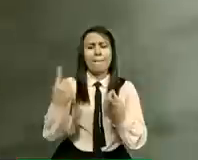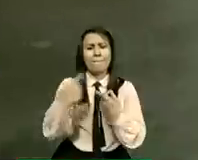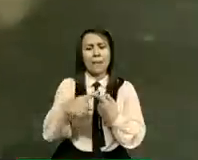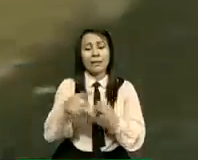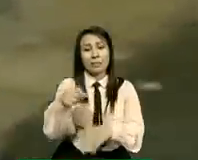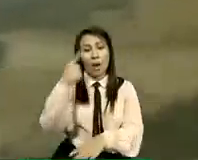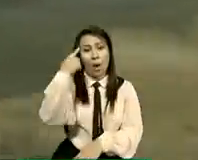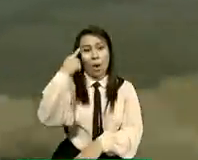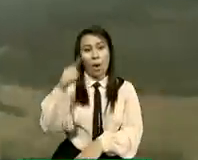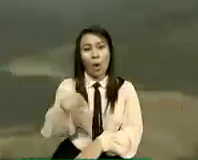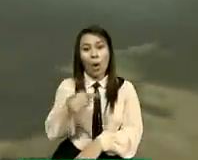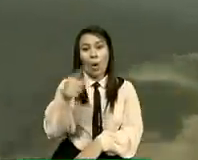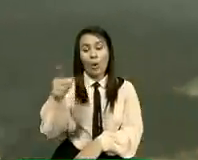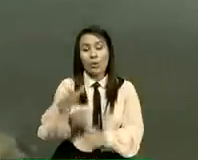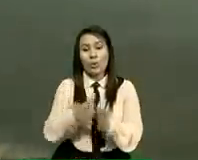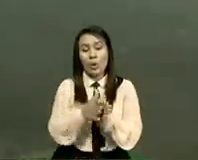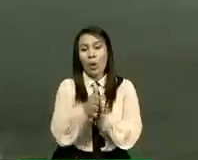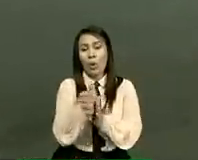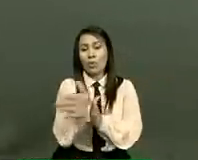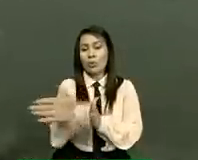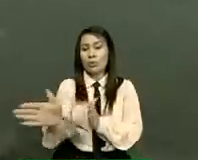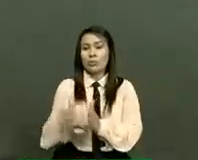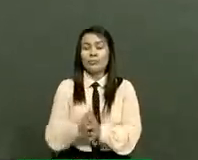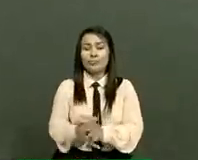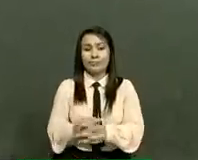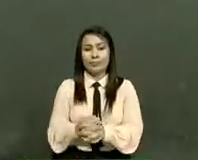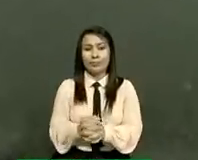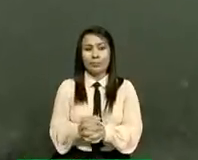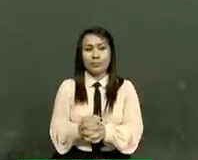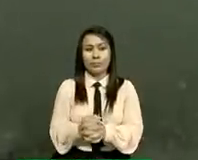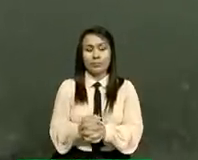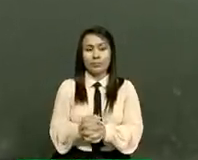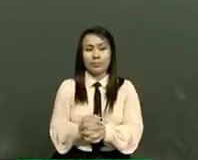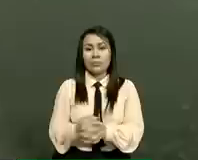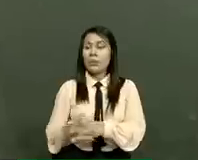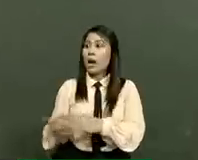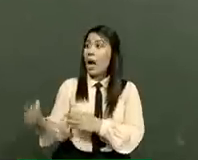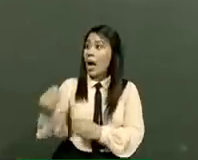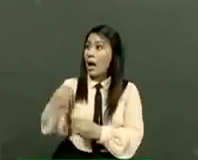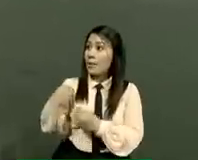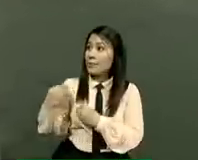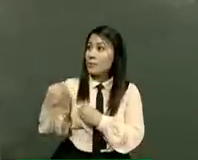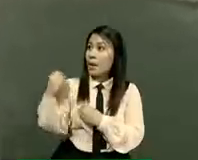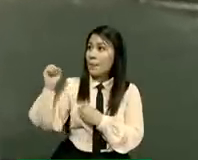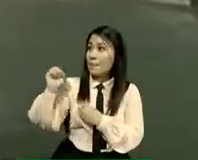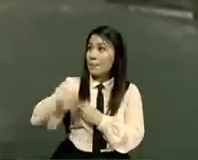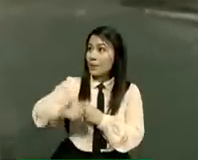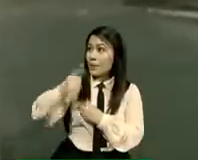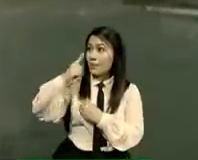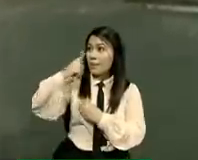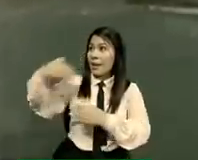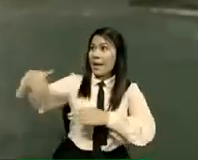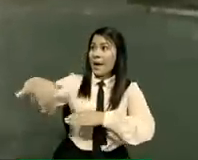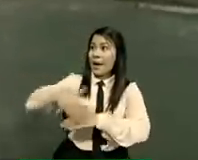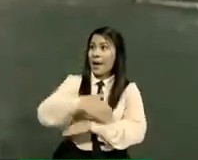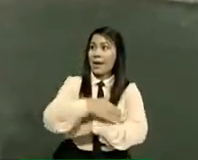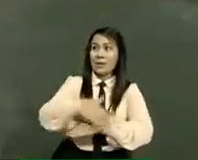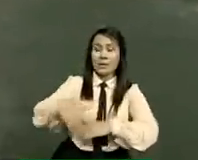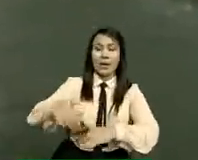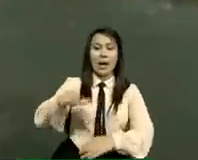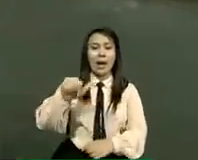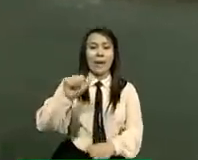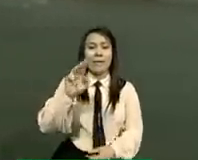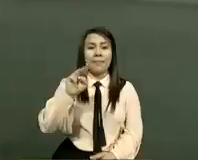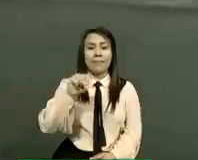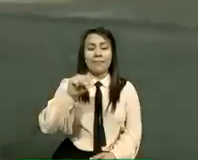otra ruta alterna, que es la calle José Mascote. La calle José Mascote también los conecta a la Avenida de las Américas. Asimismo, pueden tomar